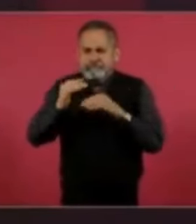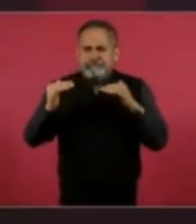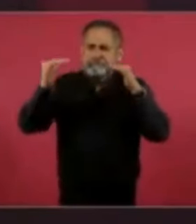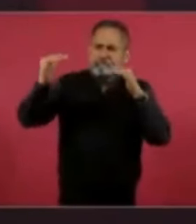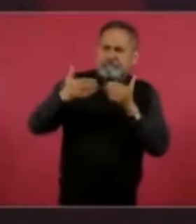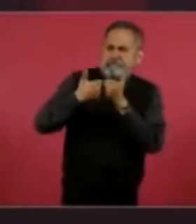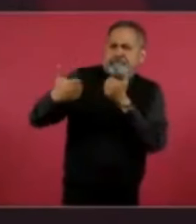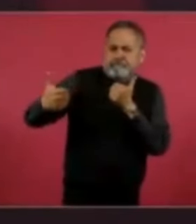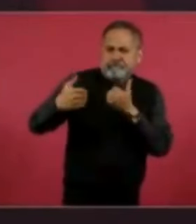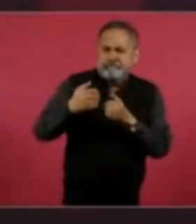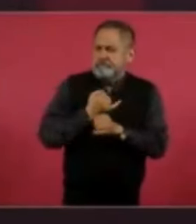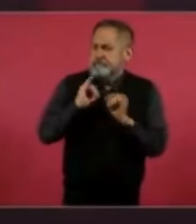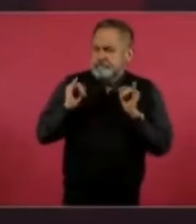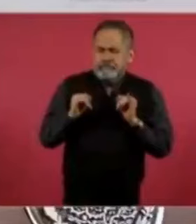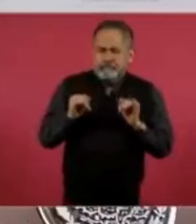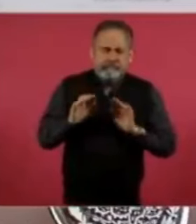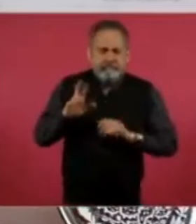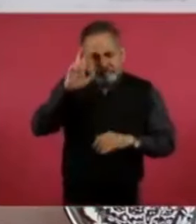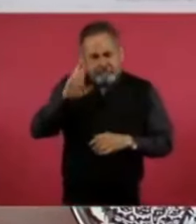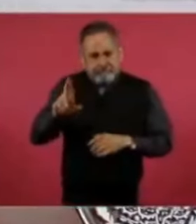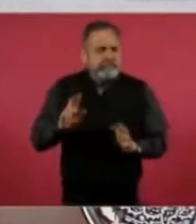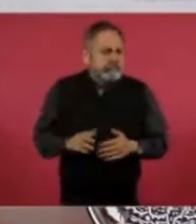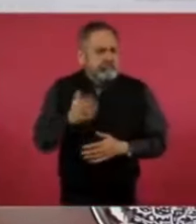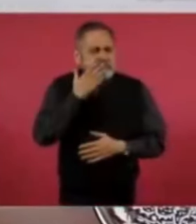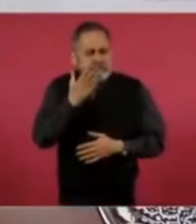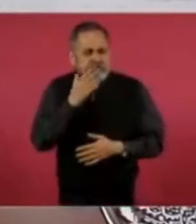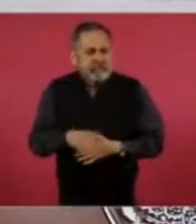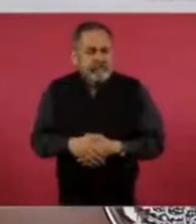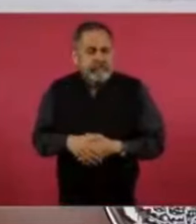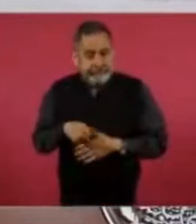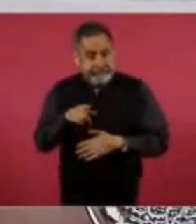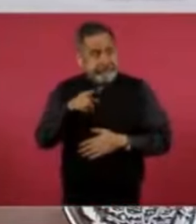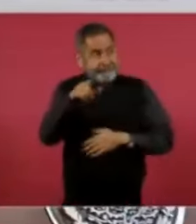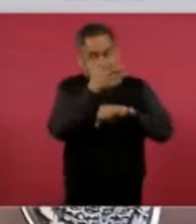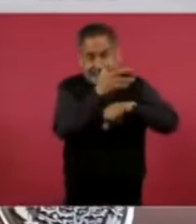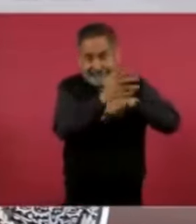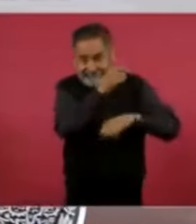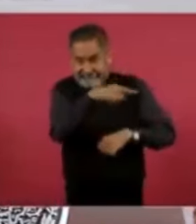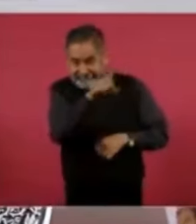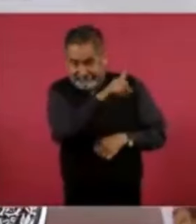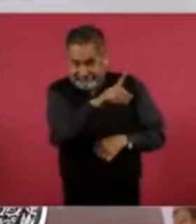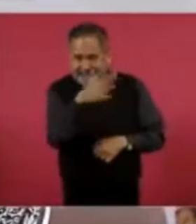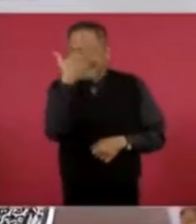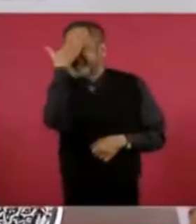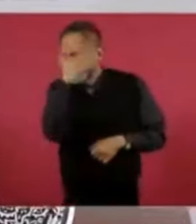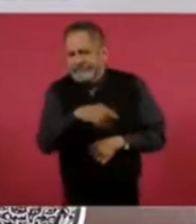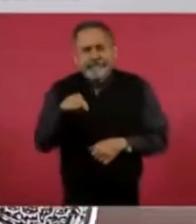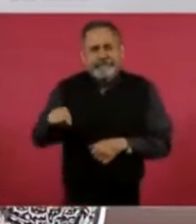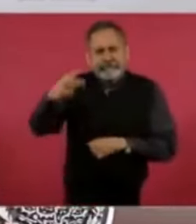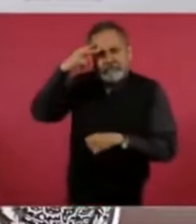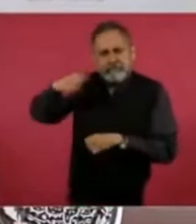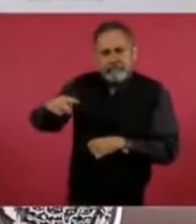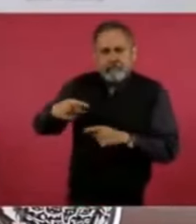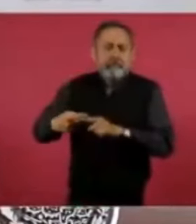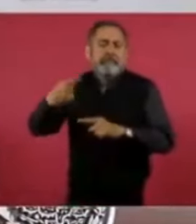Ellos saben que ya México eh Por los gobiernos